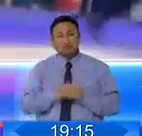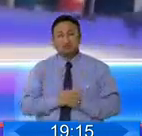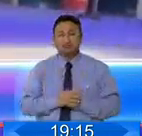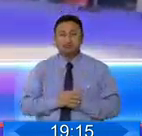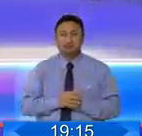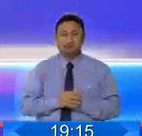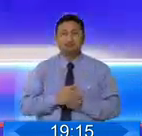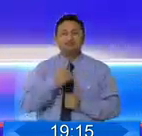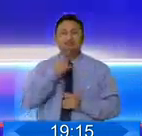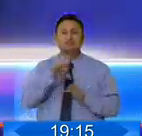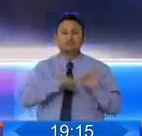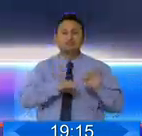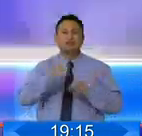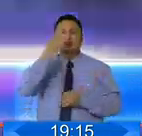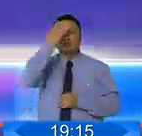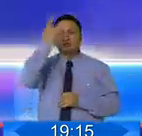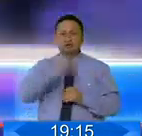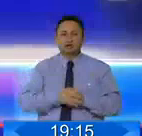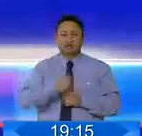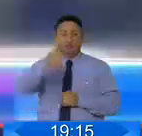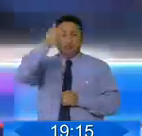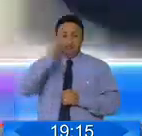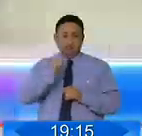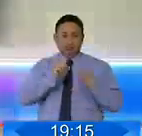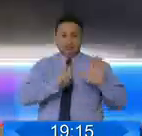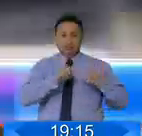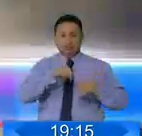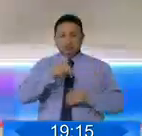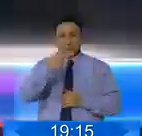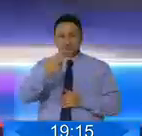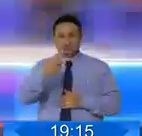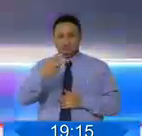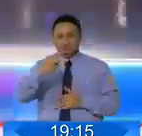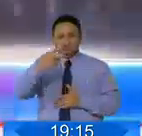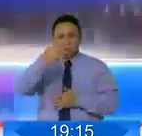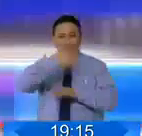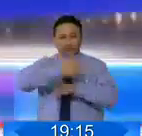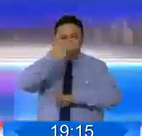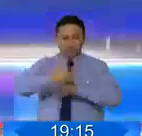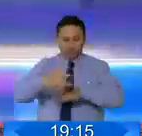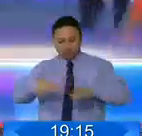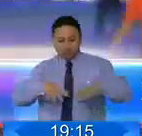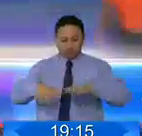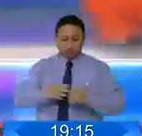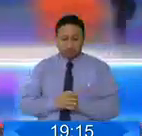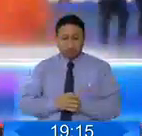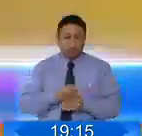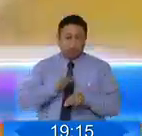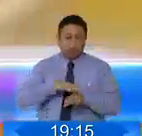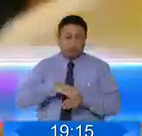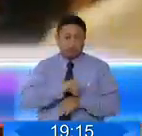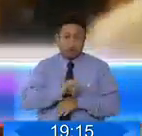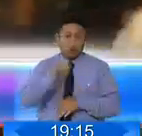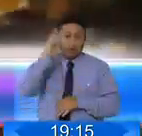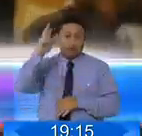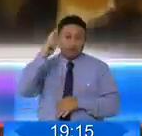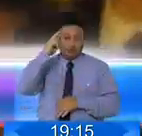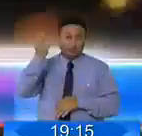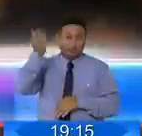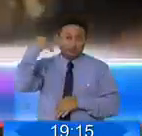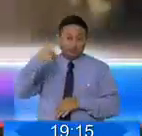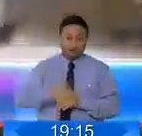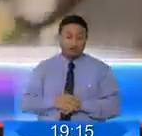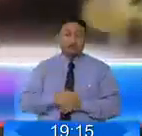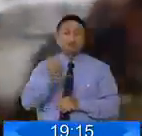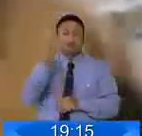también por qué se produjo el sismo de 6,2 en la escala de Richter en la provincia de Chimborazo. Sería la misma razón que ocasionó el